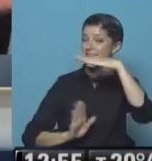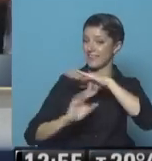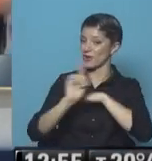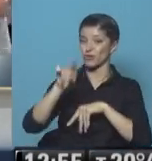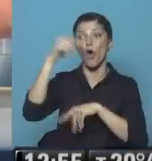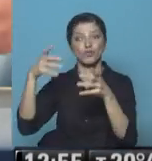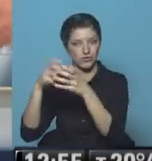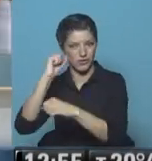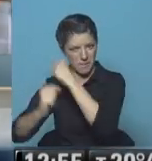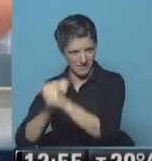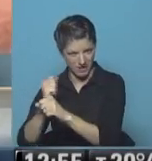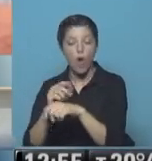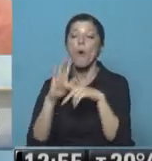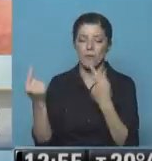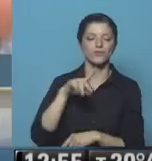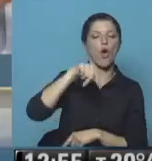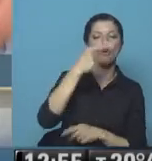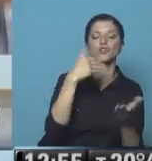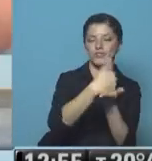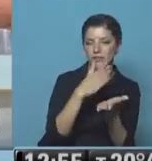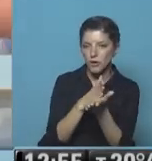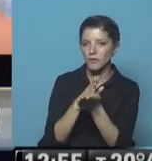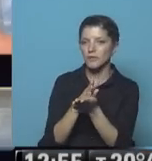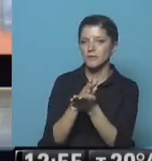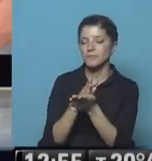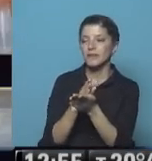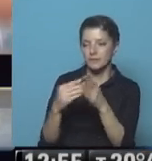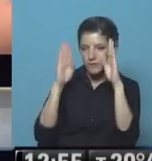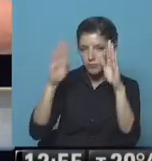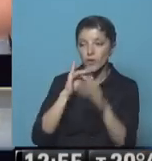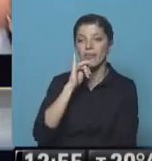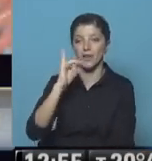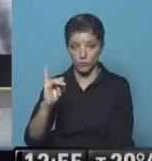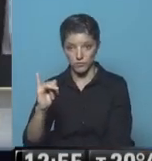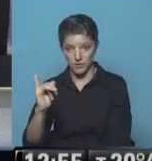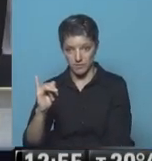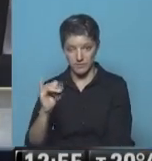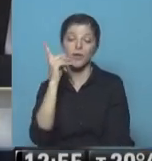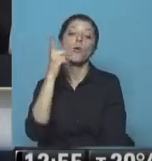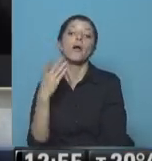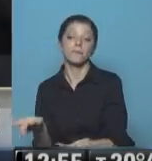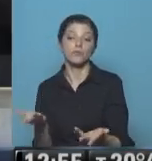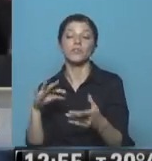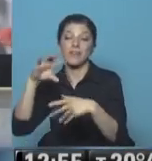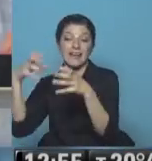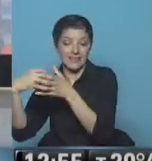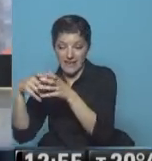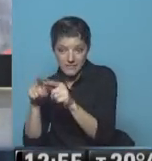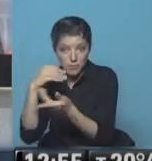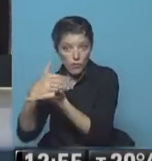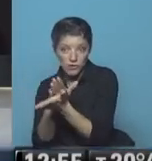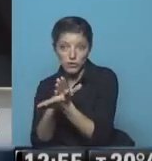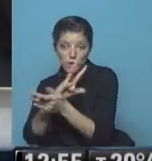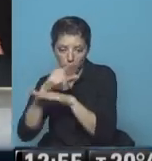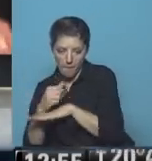por qué hay un sector que hacía... trabajaba para beneficio propio, robaba para sí, y no para dentro de lo que es el sistema. Bueno,